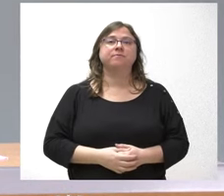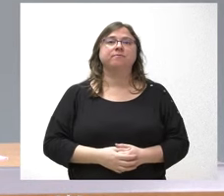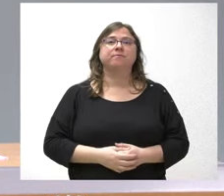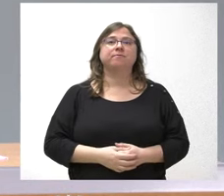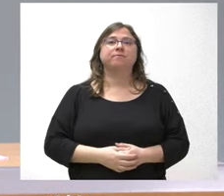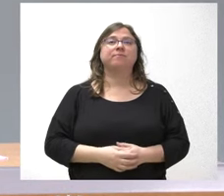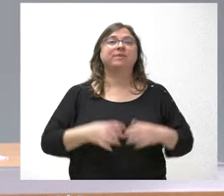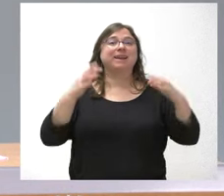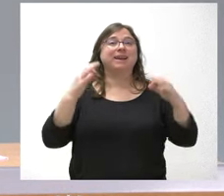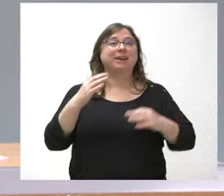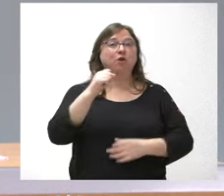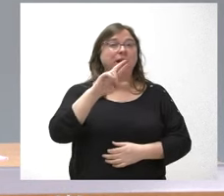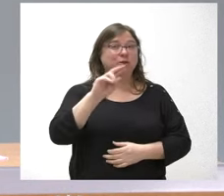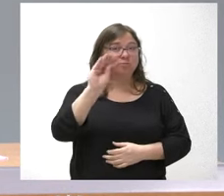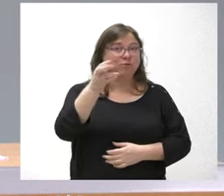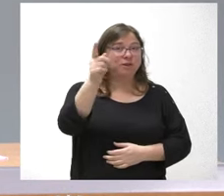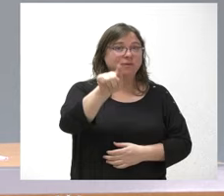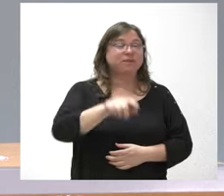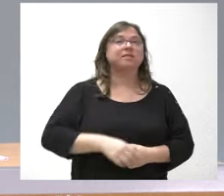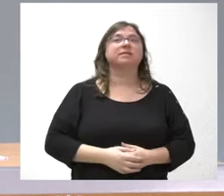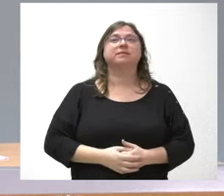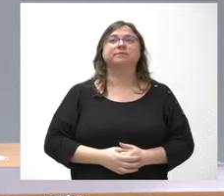Creo que Carlos quería repreguntar.